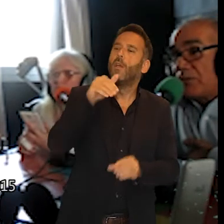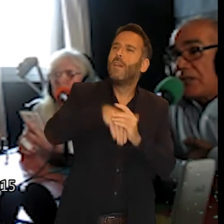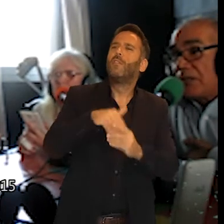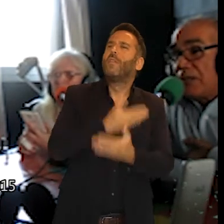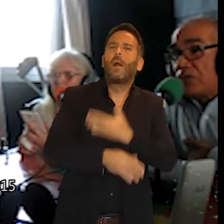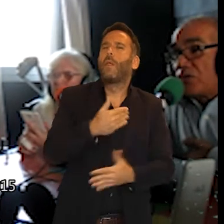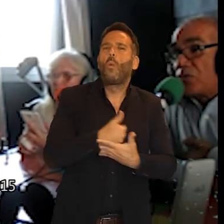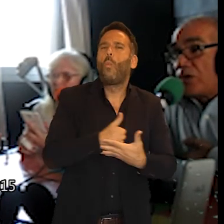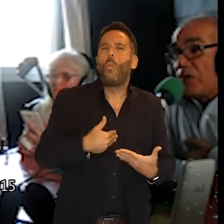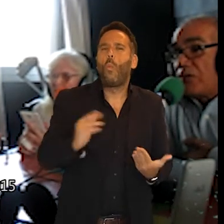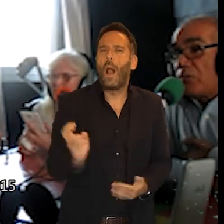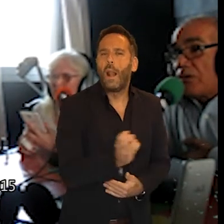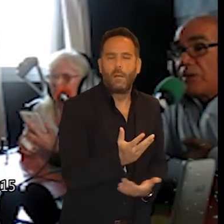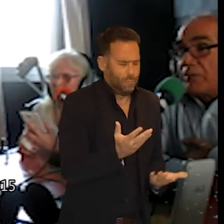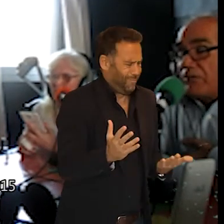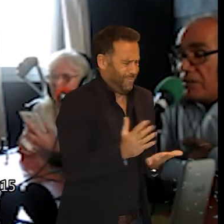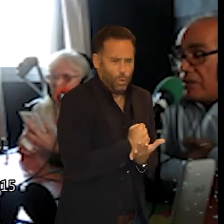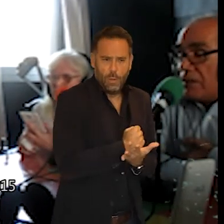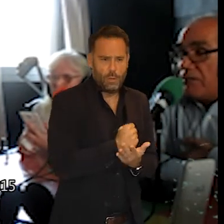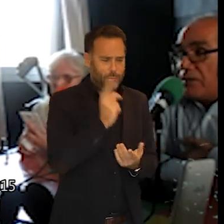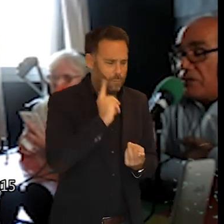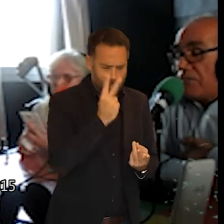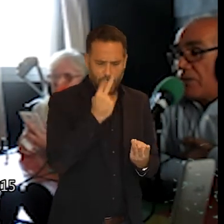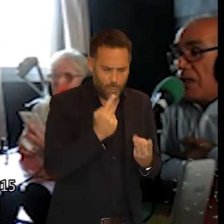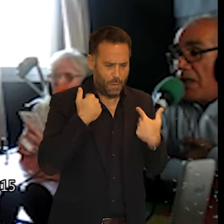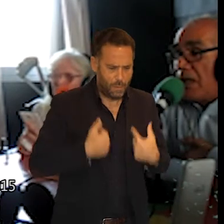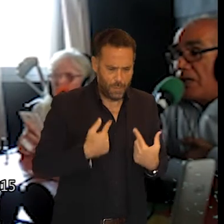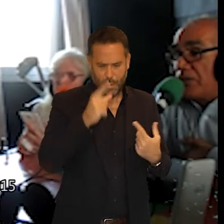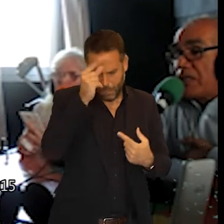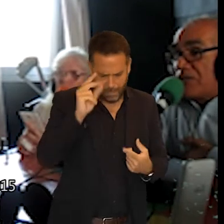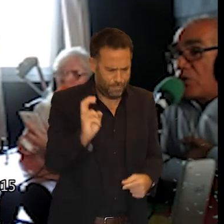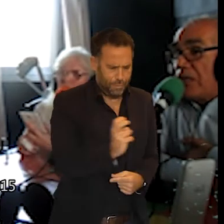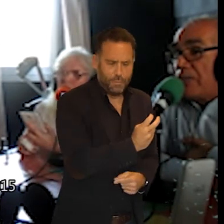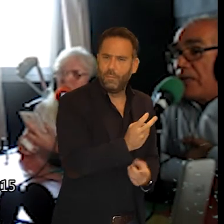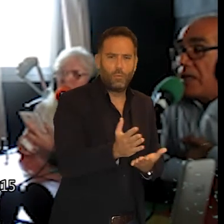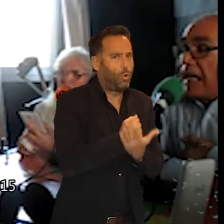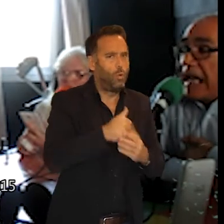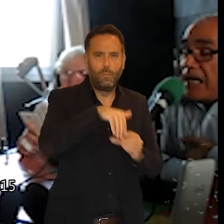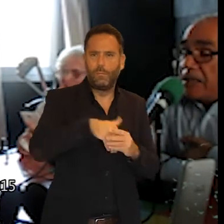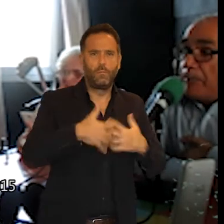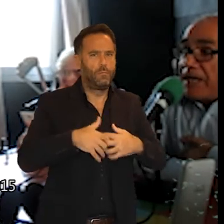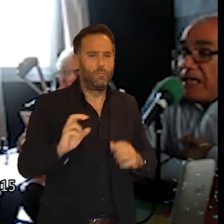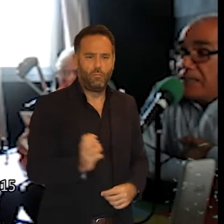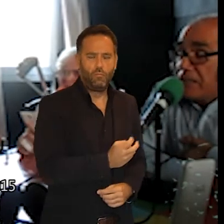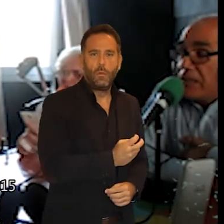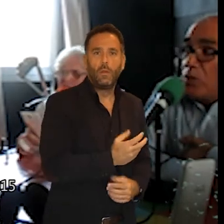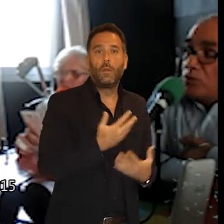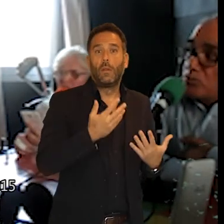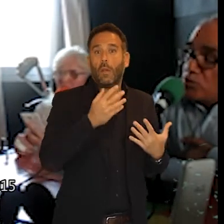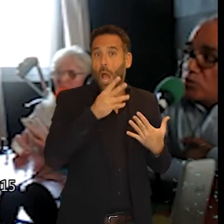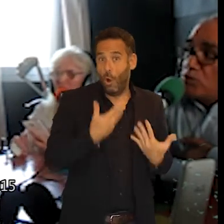Nosotros trabajamos con todo tipo de discapacidad y, uh-huh, la verdad es que hasta ahora nuestro método de